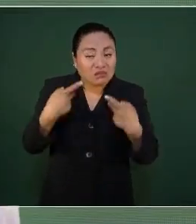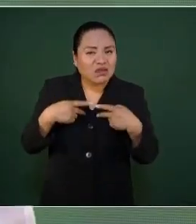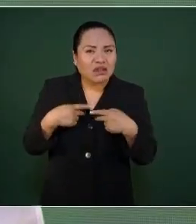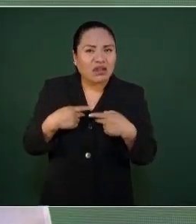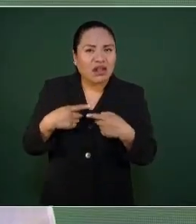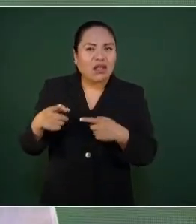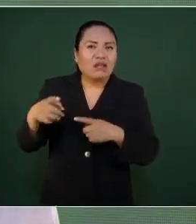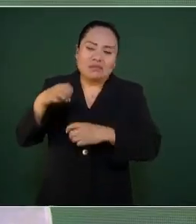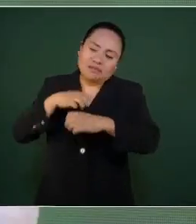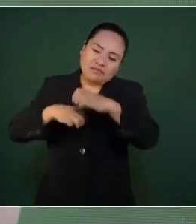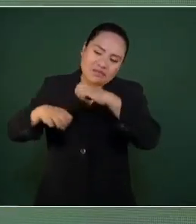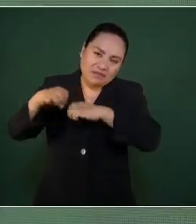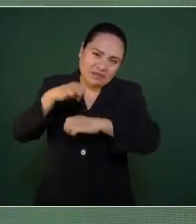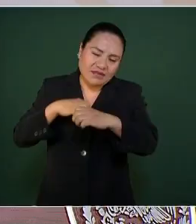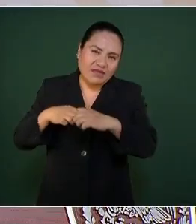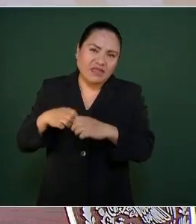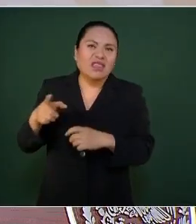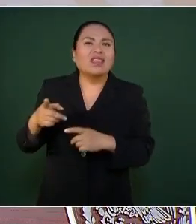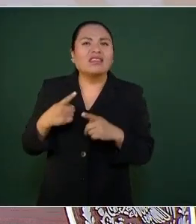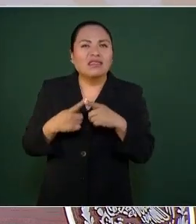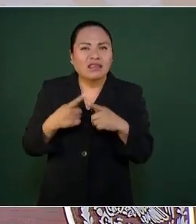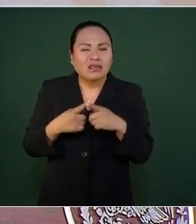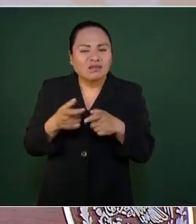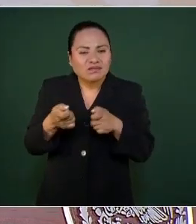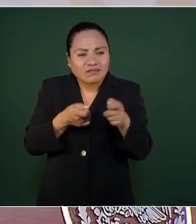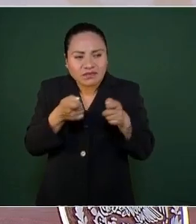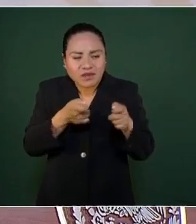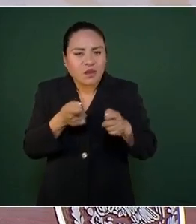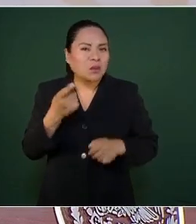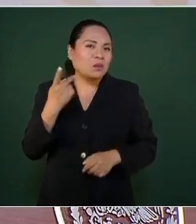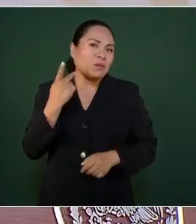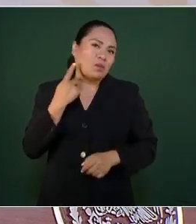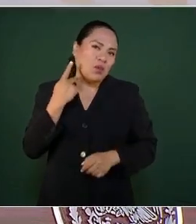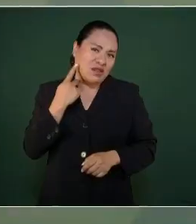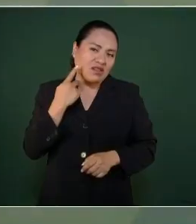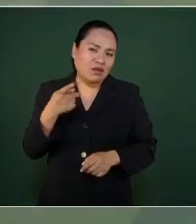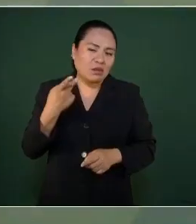empresas manejadas por políticos influyentes,